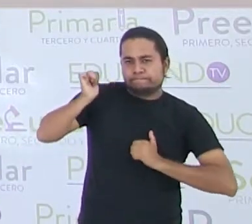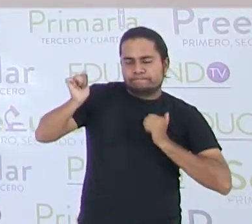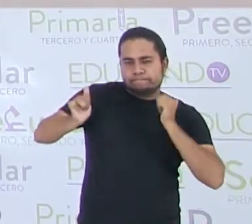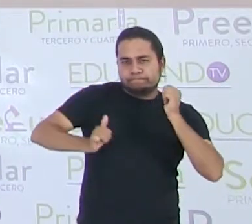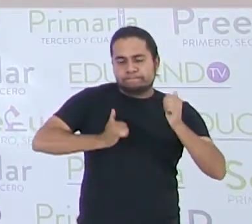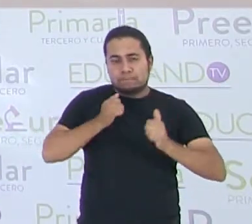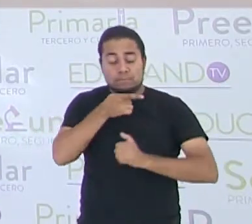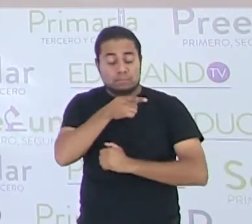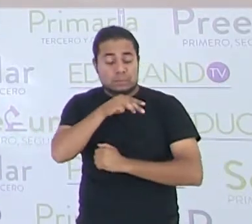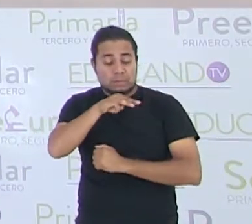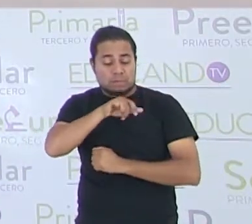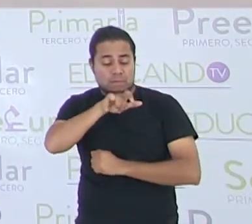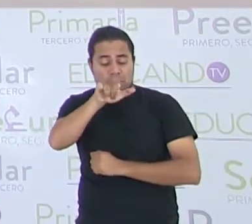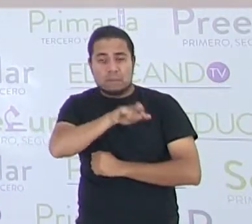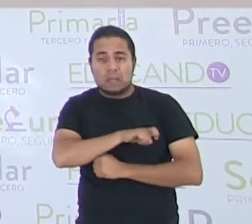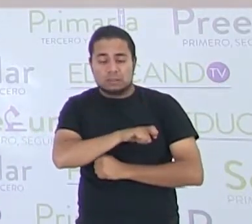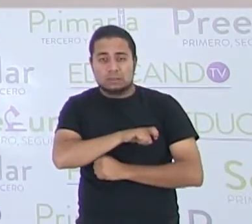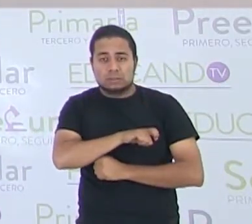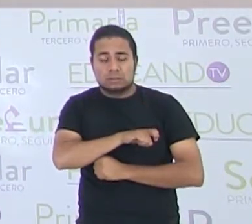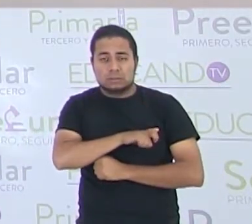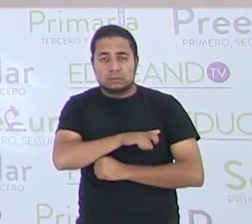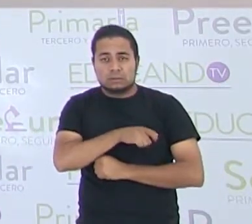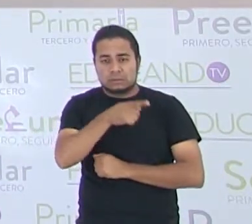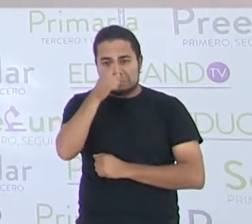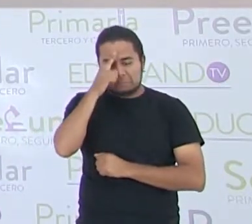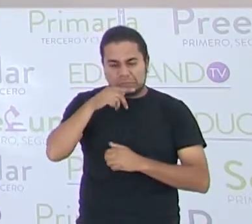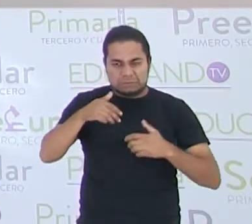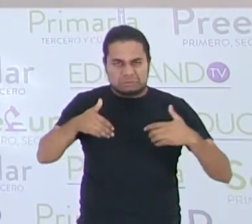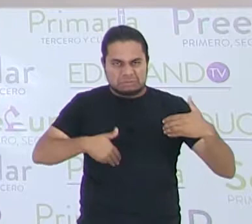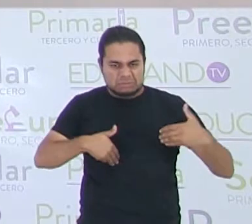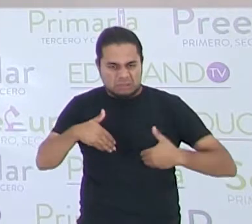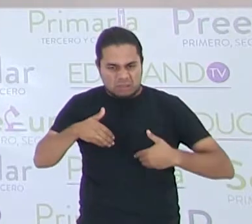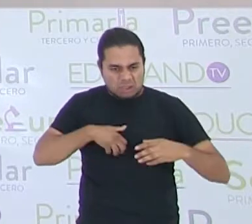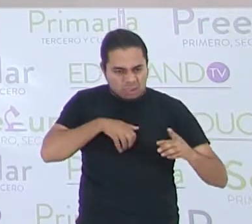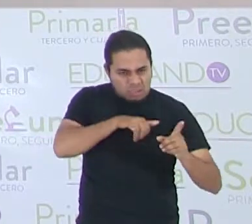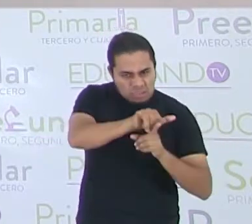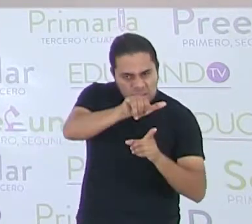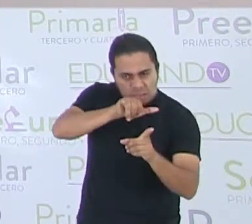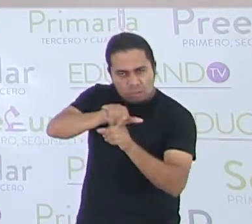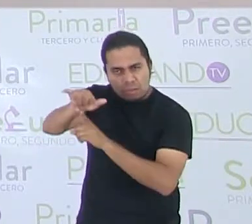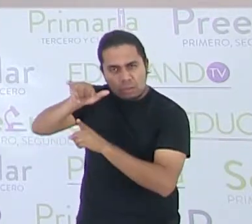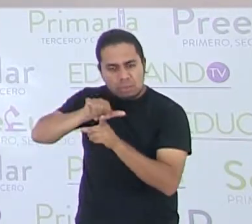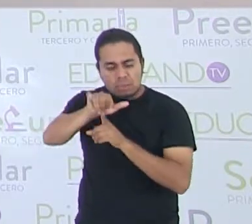Sí, se aprovechaba de su fuerza para molestar.